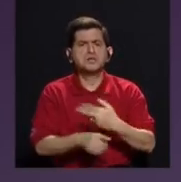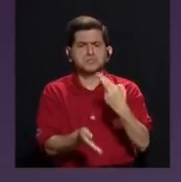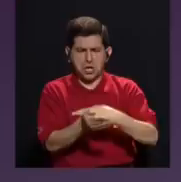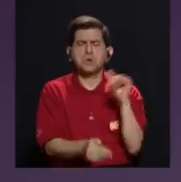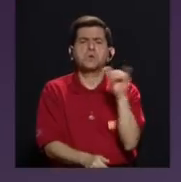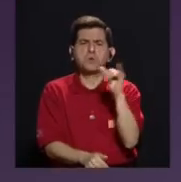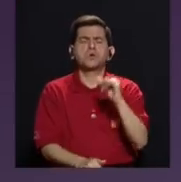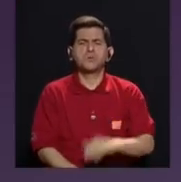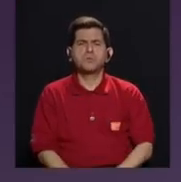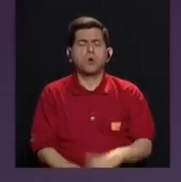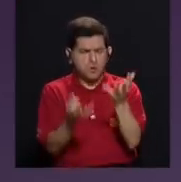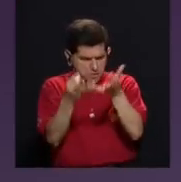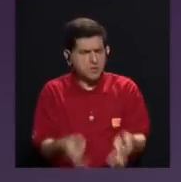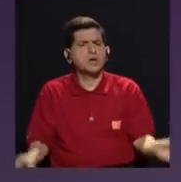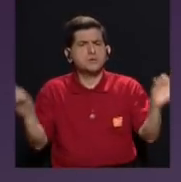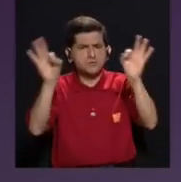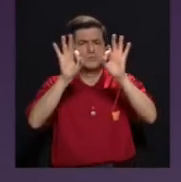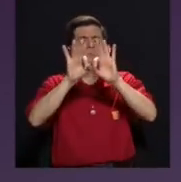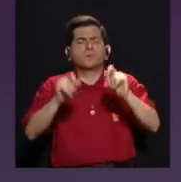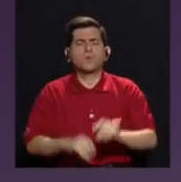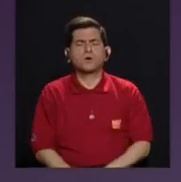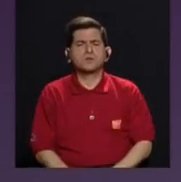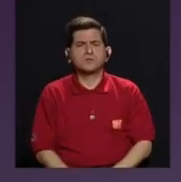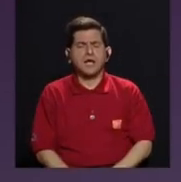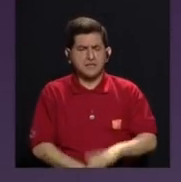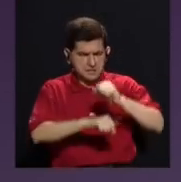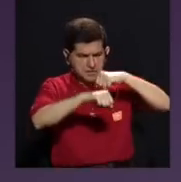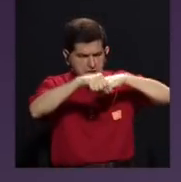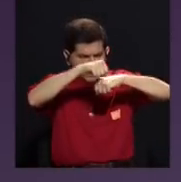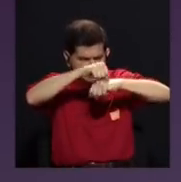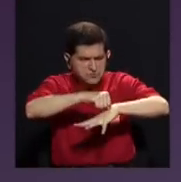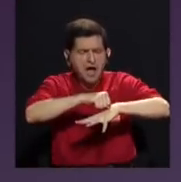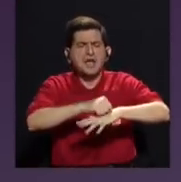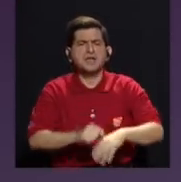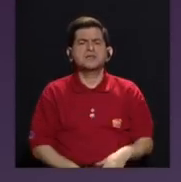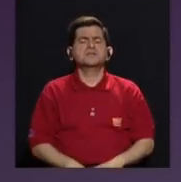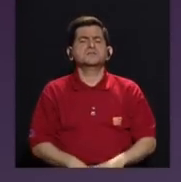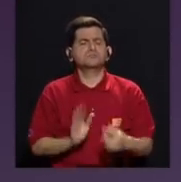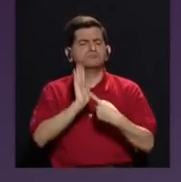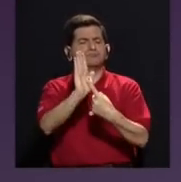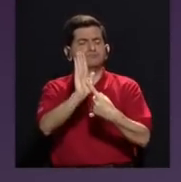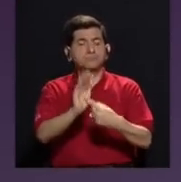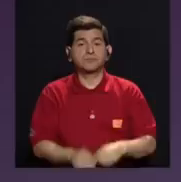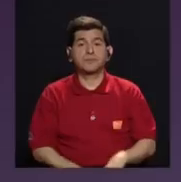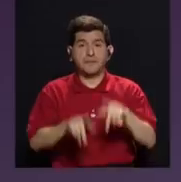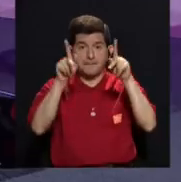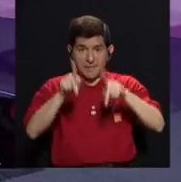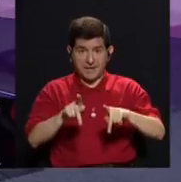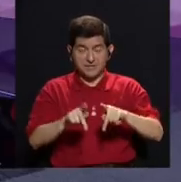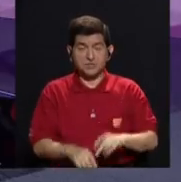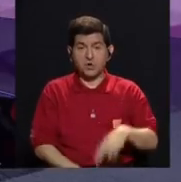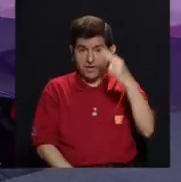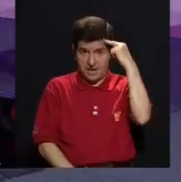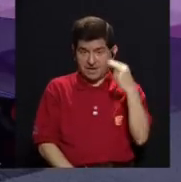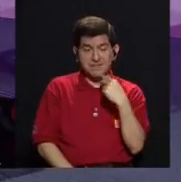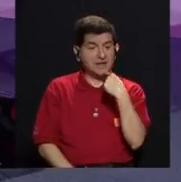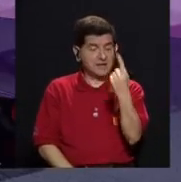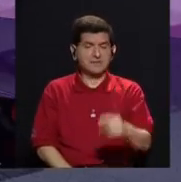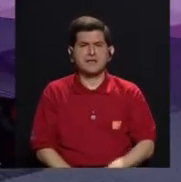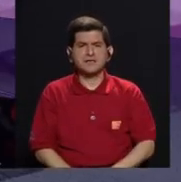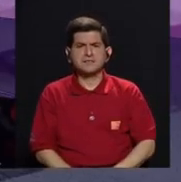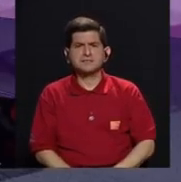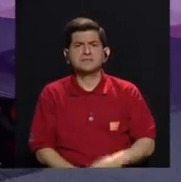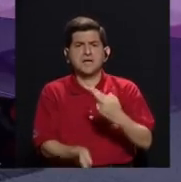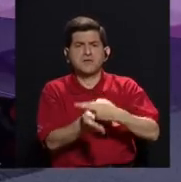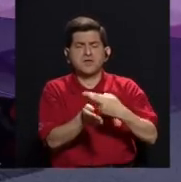y me parece que es importante rescatar nuestras raíces etcétera tenemos entonces la gente negra que dice la bomba es